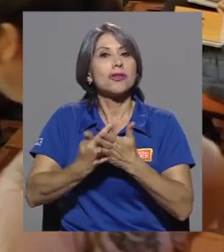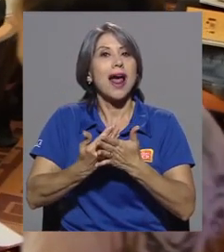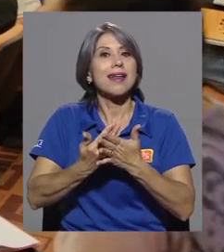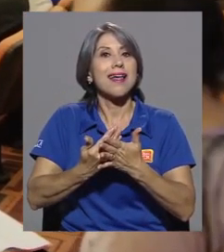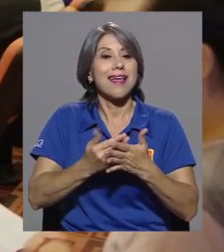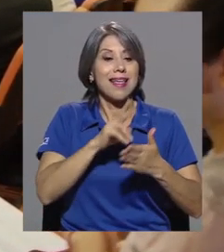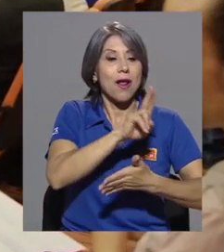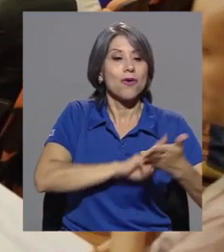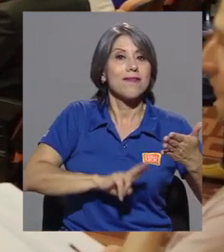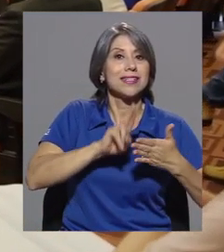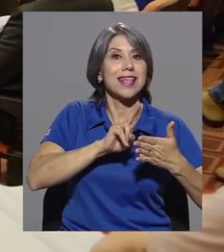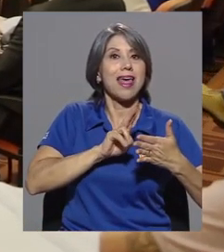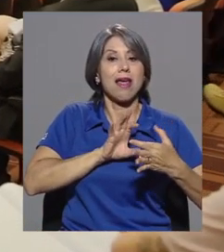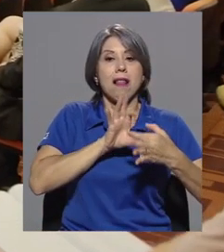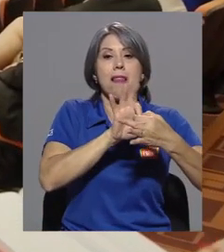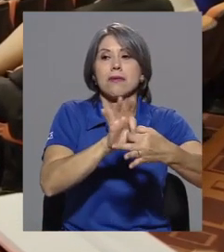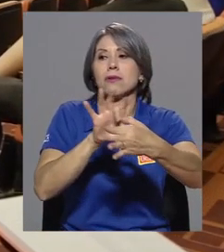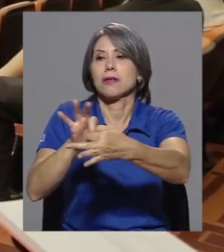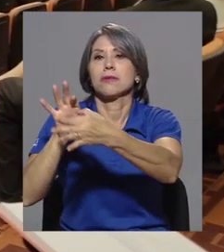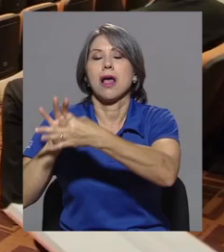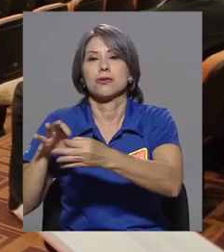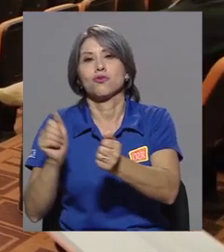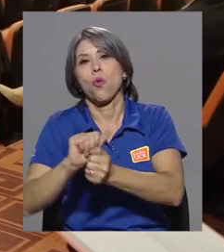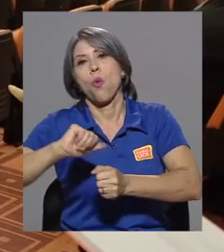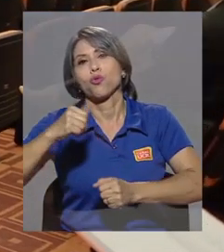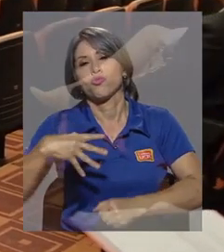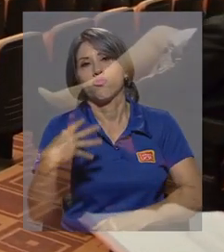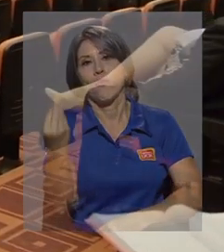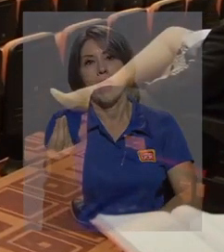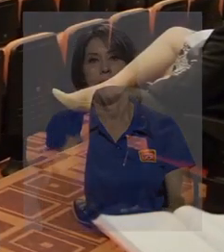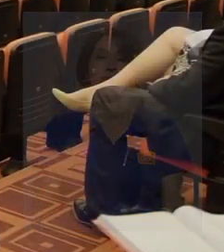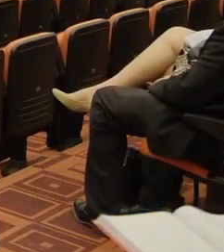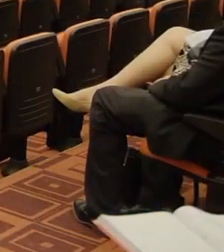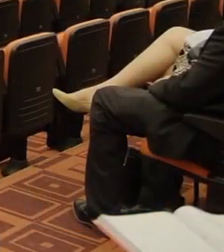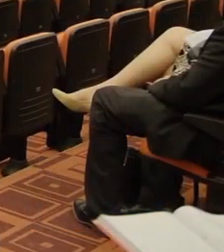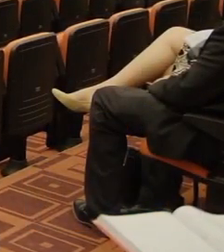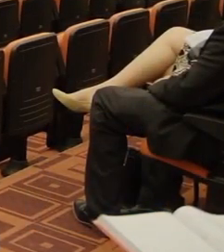de nuestra universidad con los externos a esta. Es el texto político.